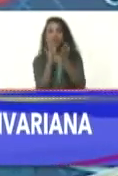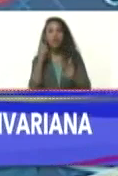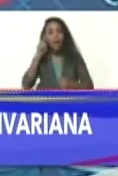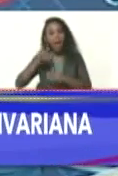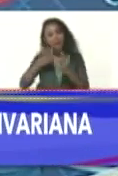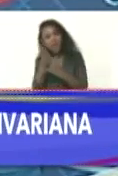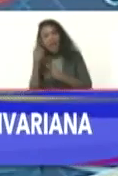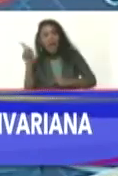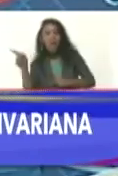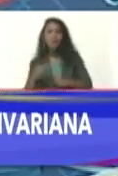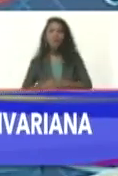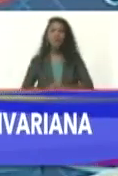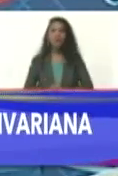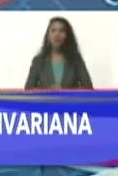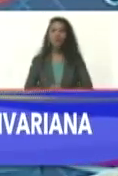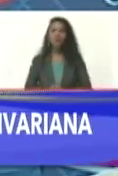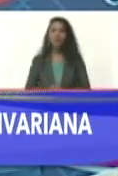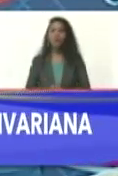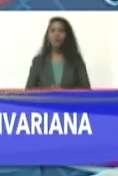ellos.